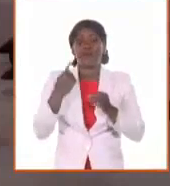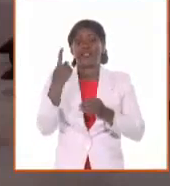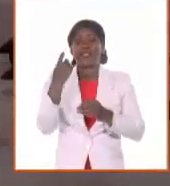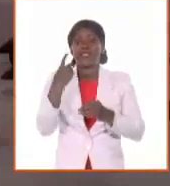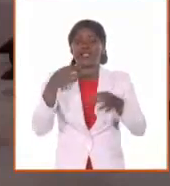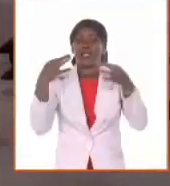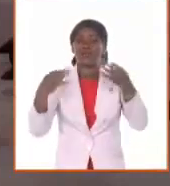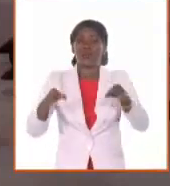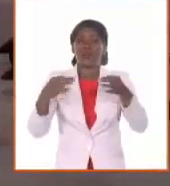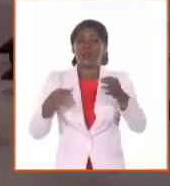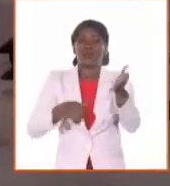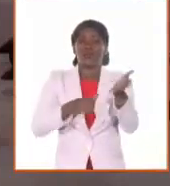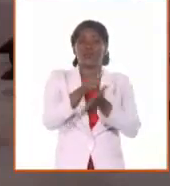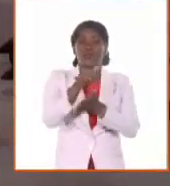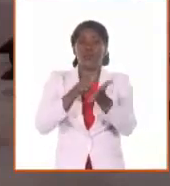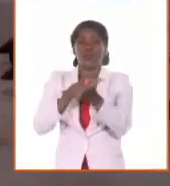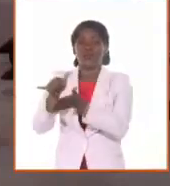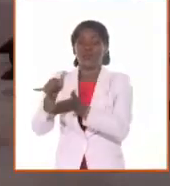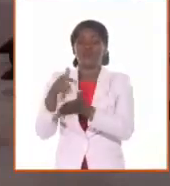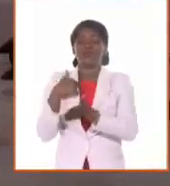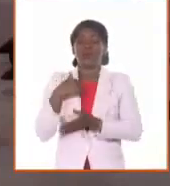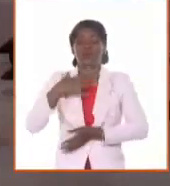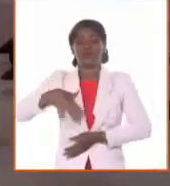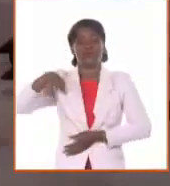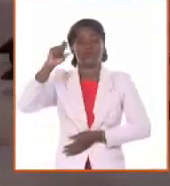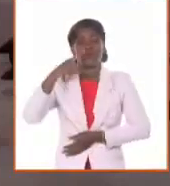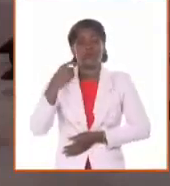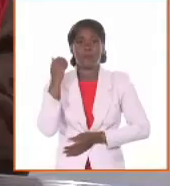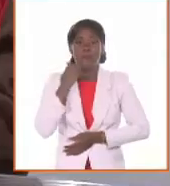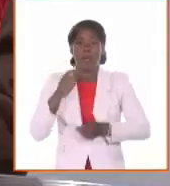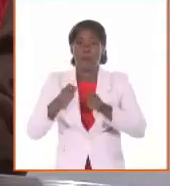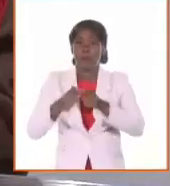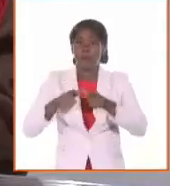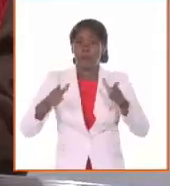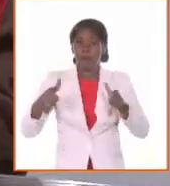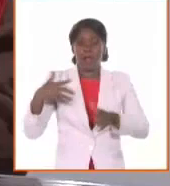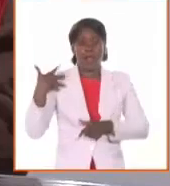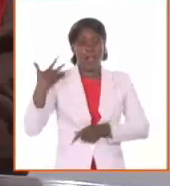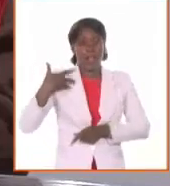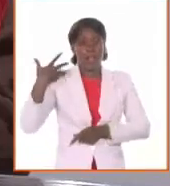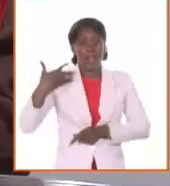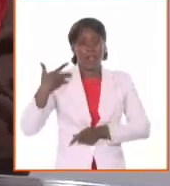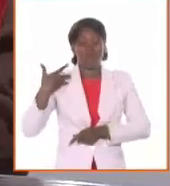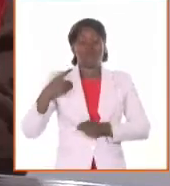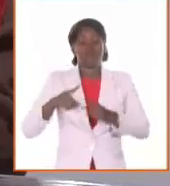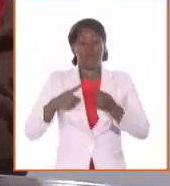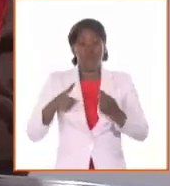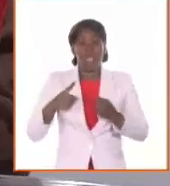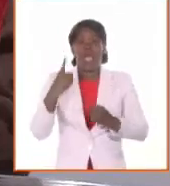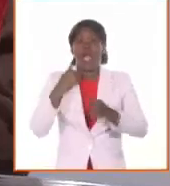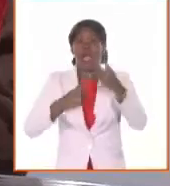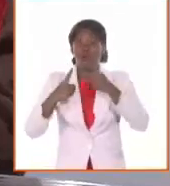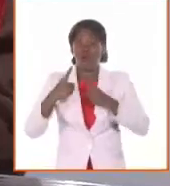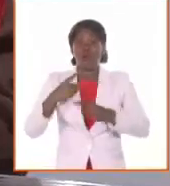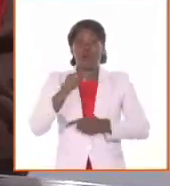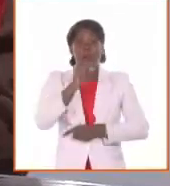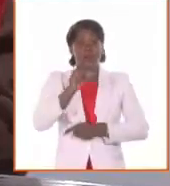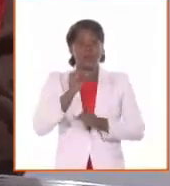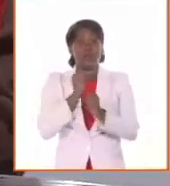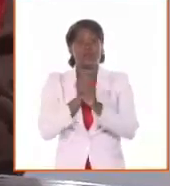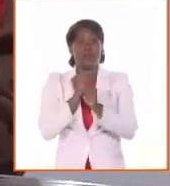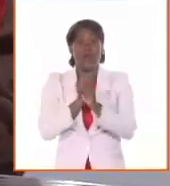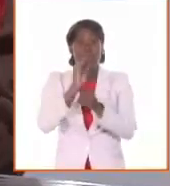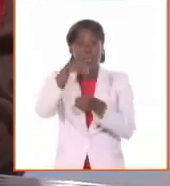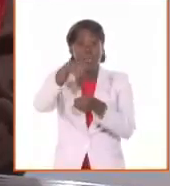ahí es donde estamos enfocando todas nuestras todas nuestras miradas sobre todo en el desempeño de nuestros